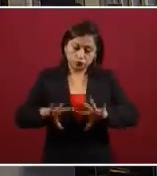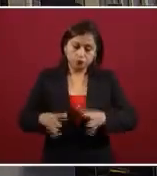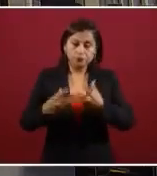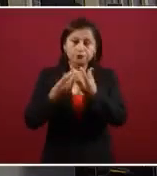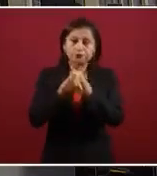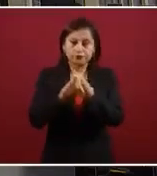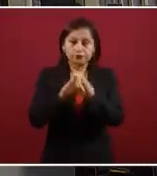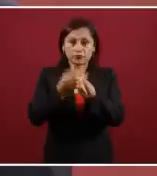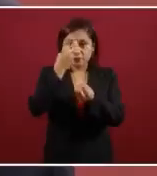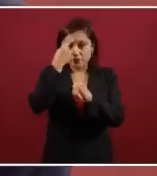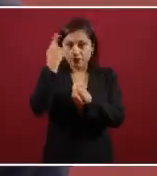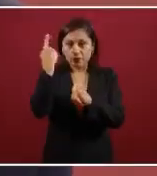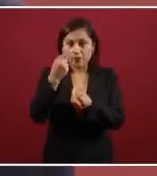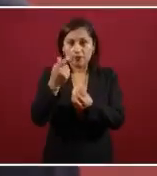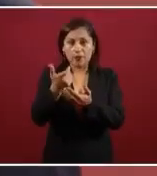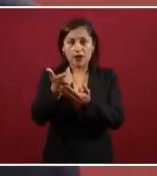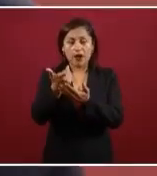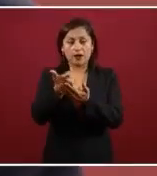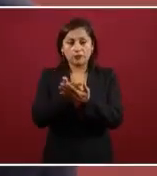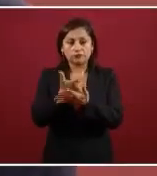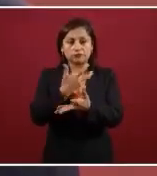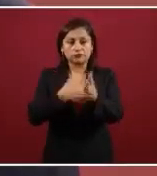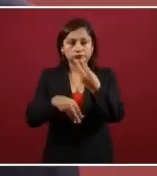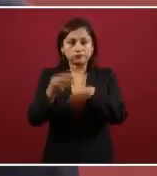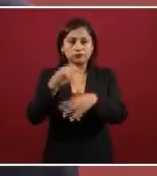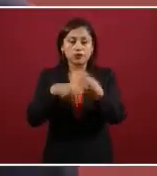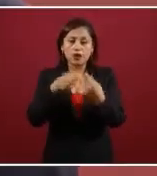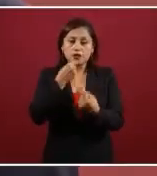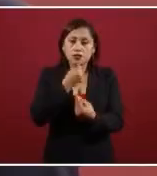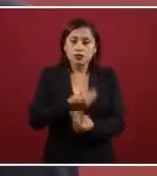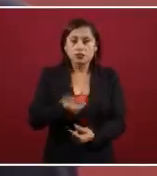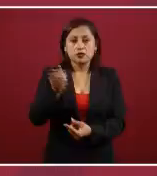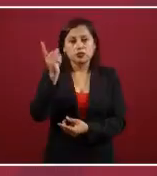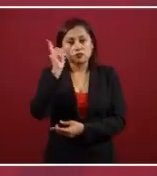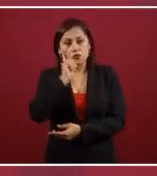ingresos. Trabajan niños, trabajan mujeres,